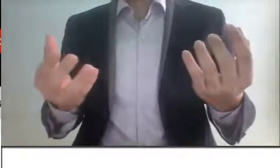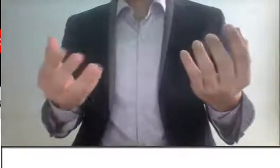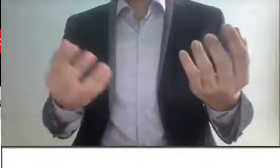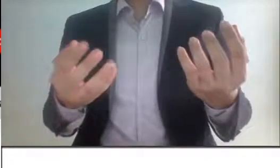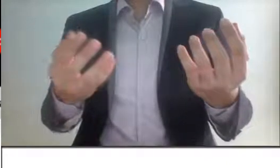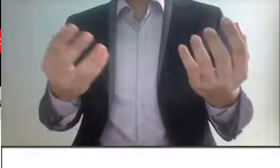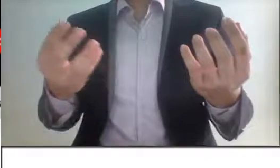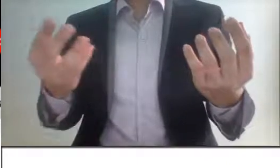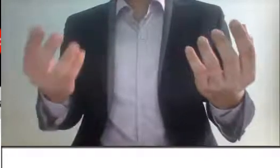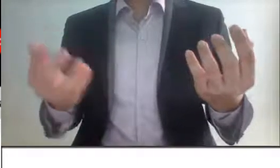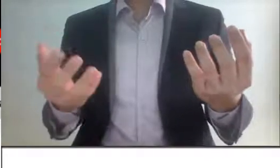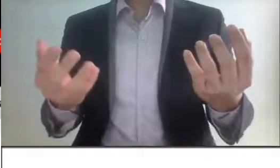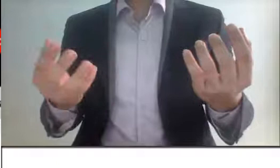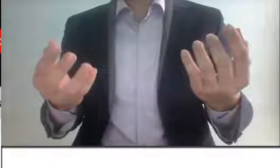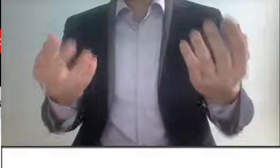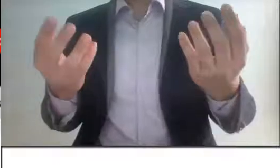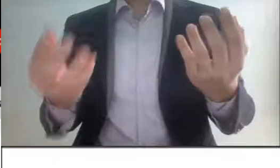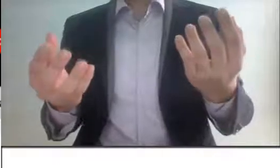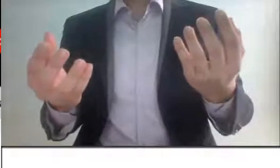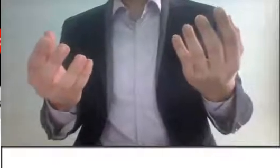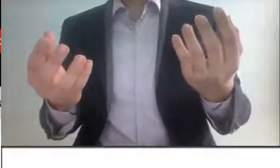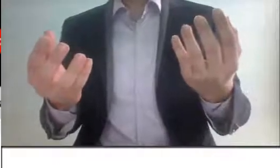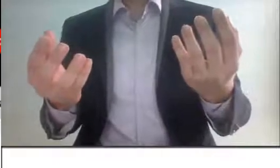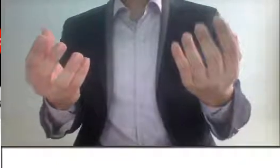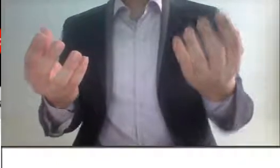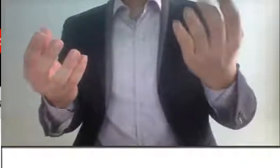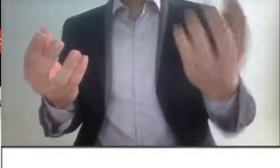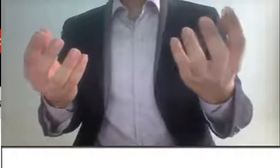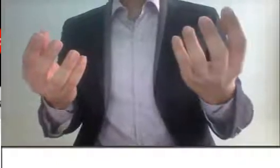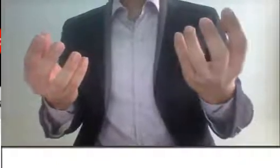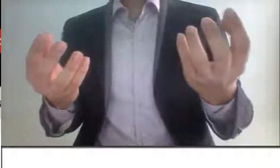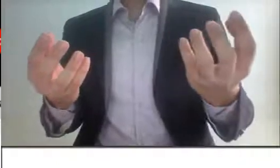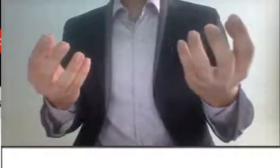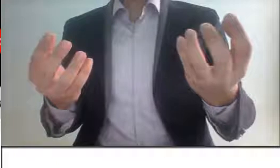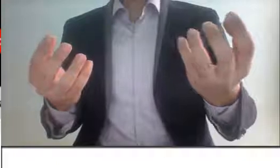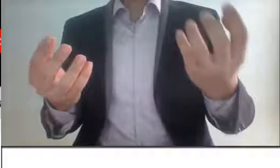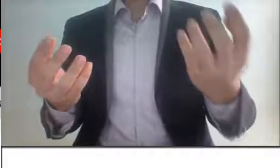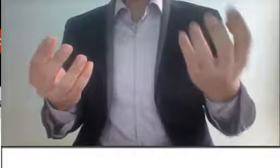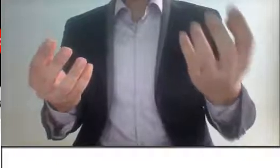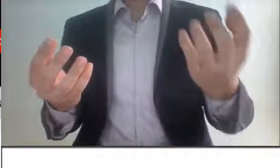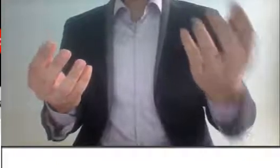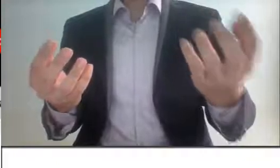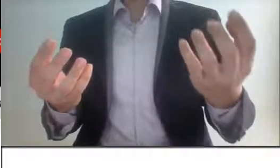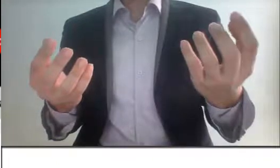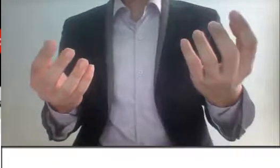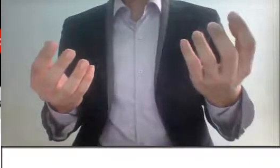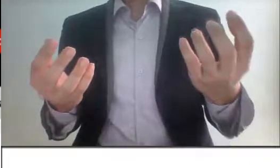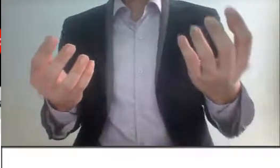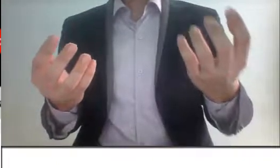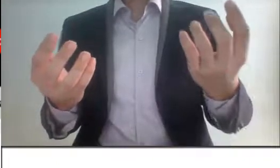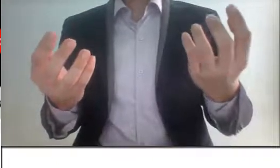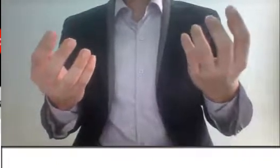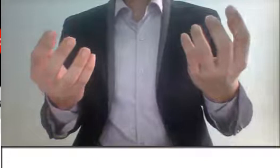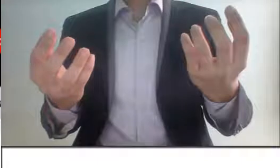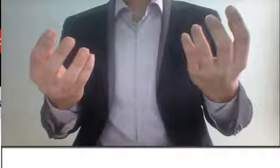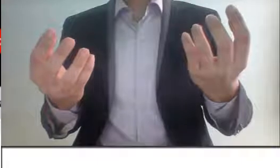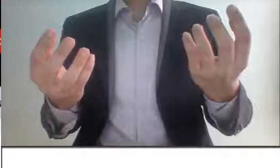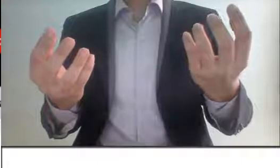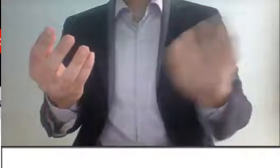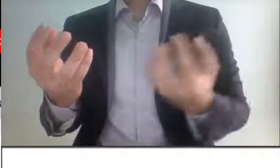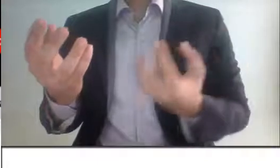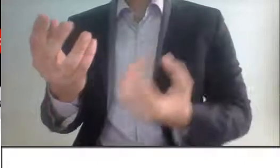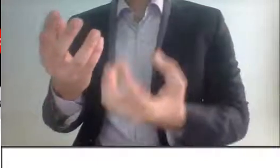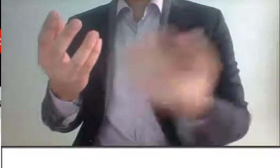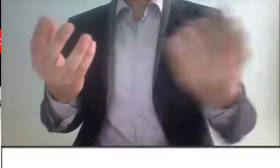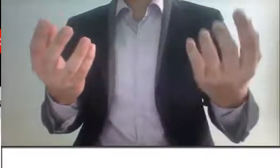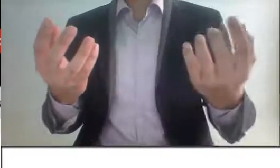contrario a lo que ocurre cuando pedían al Fondo Monetario Internacional. ¿Por qué? El Fondo Monetario Internacional te dice, ok, yo te voy a prestar los recursos sin ningún problema, pero